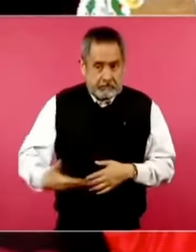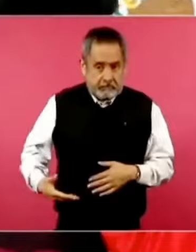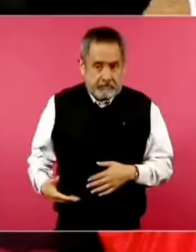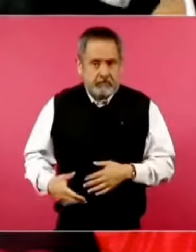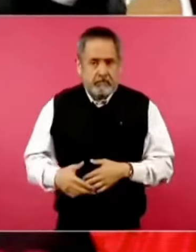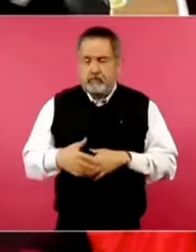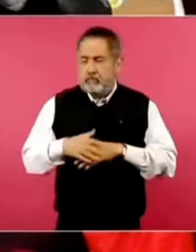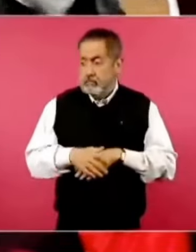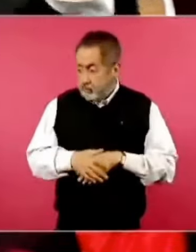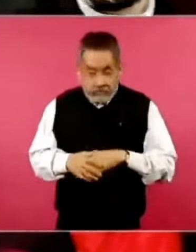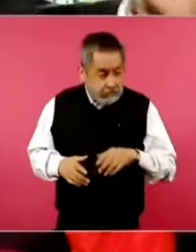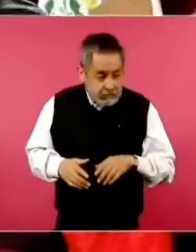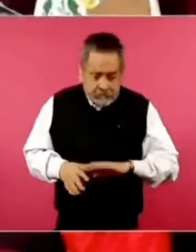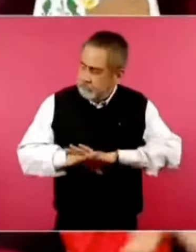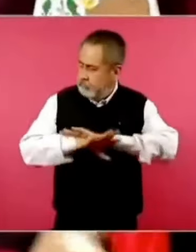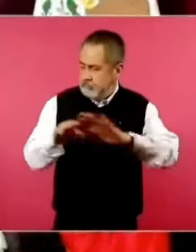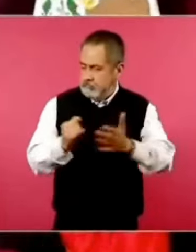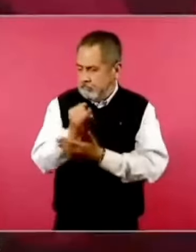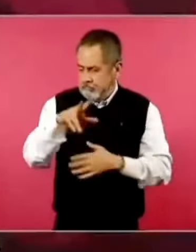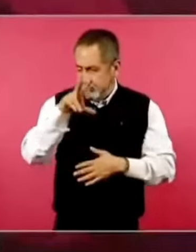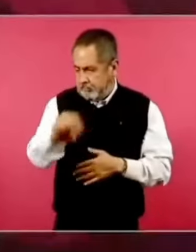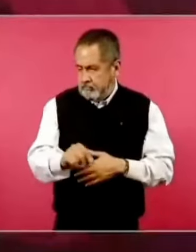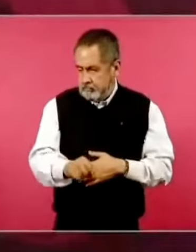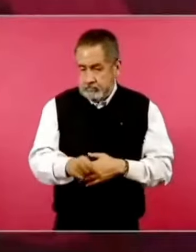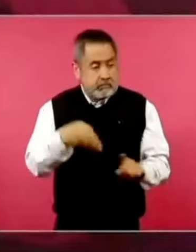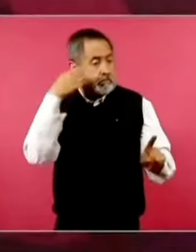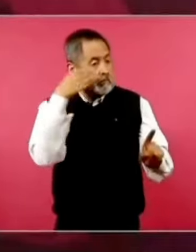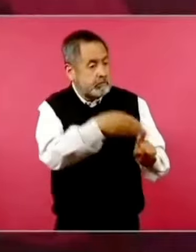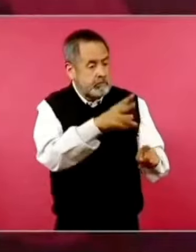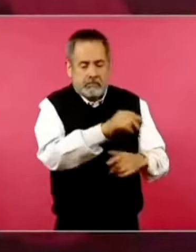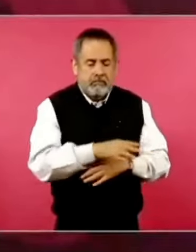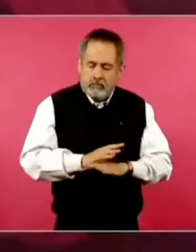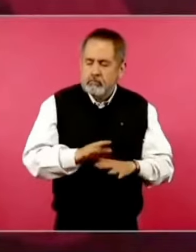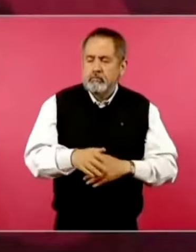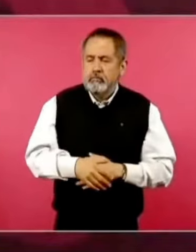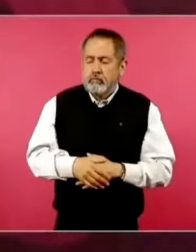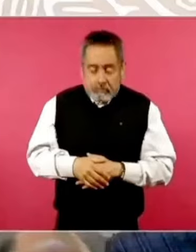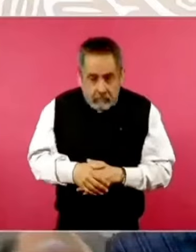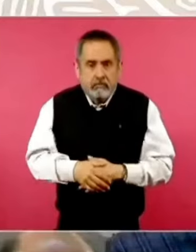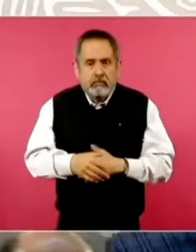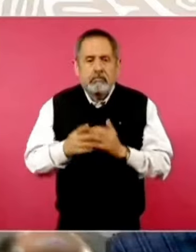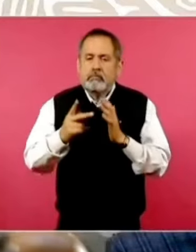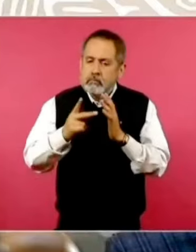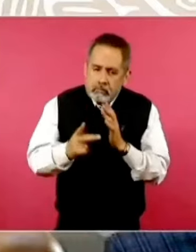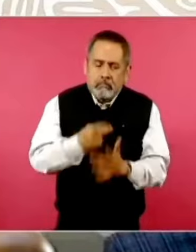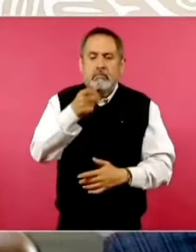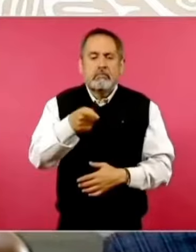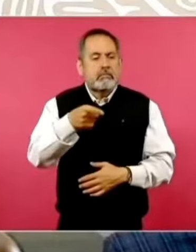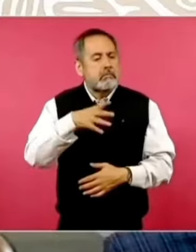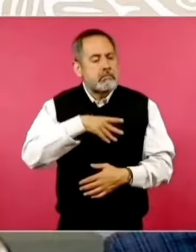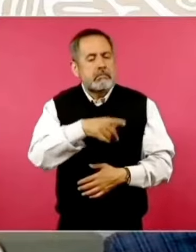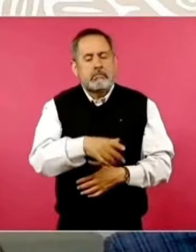a suceder pues qué creen volvió a suceder